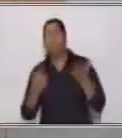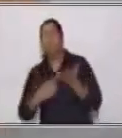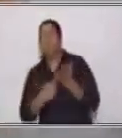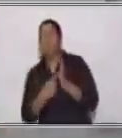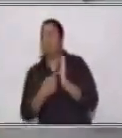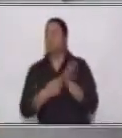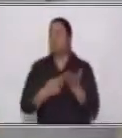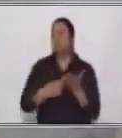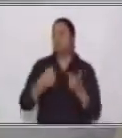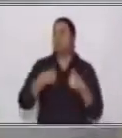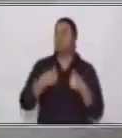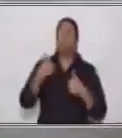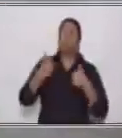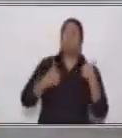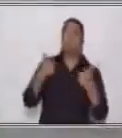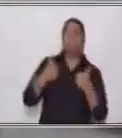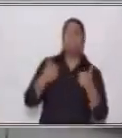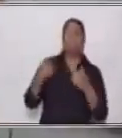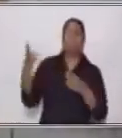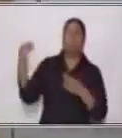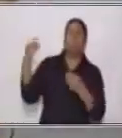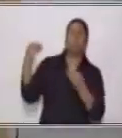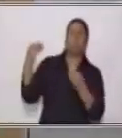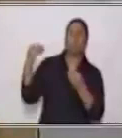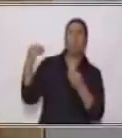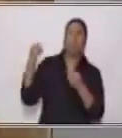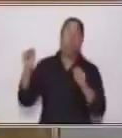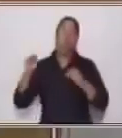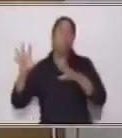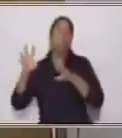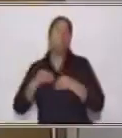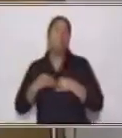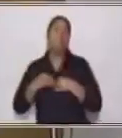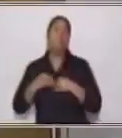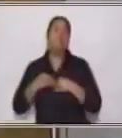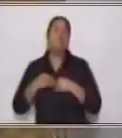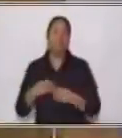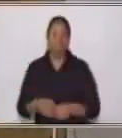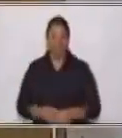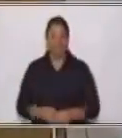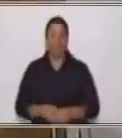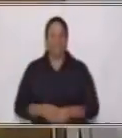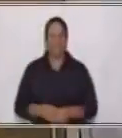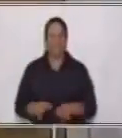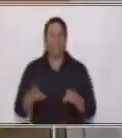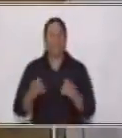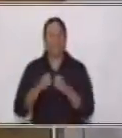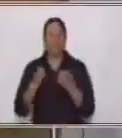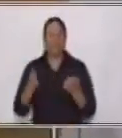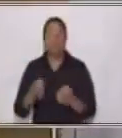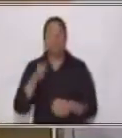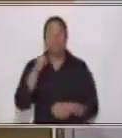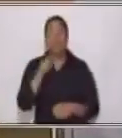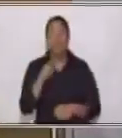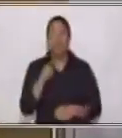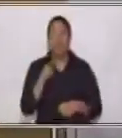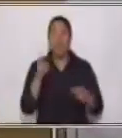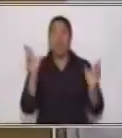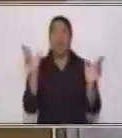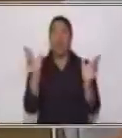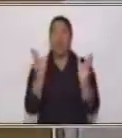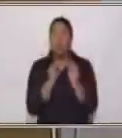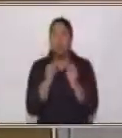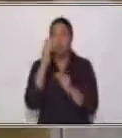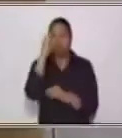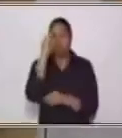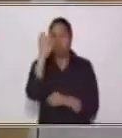duda de esa idea, se convenza de que esa idea es válida. Entonces, la conclusión se desprenderá